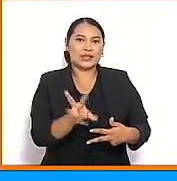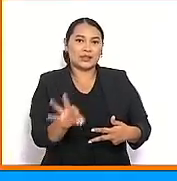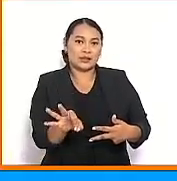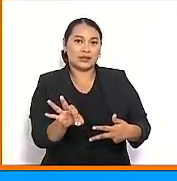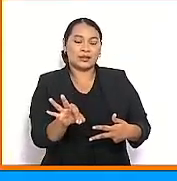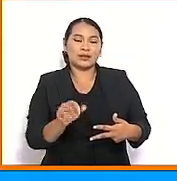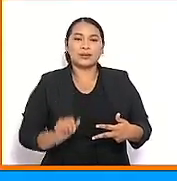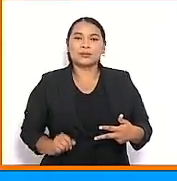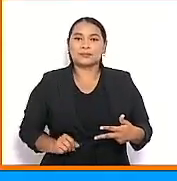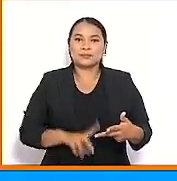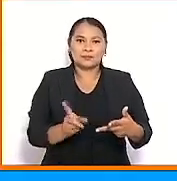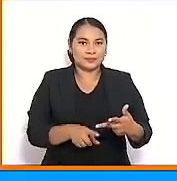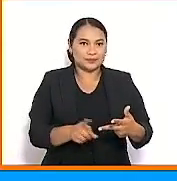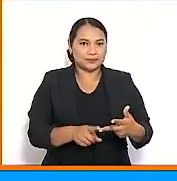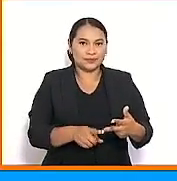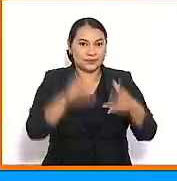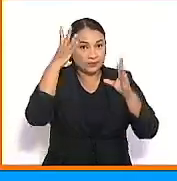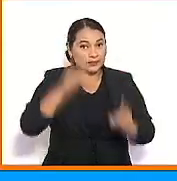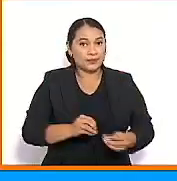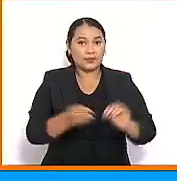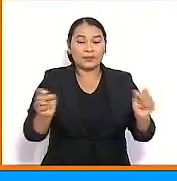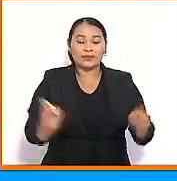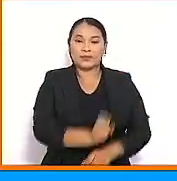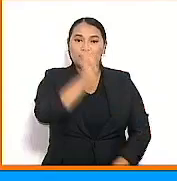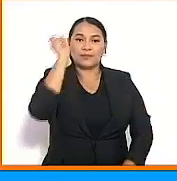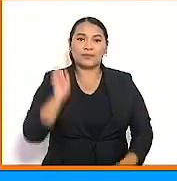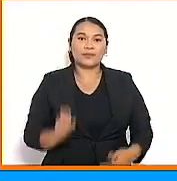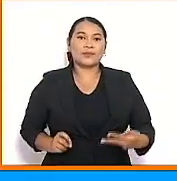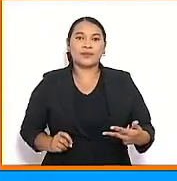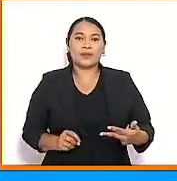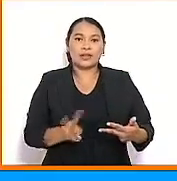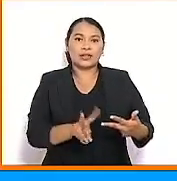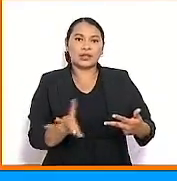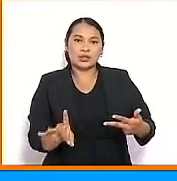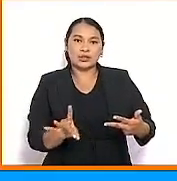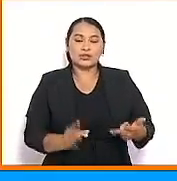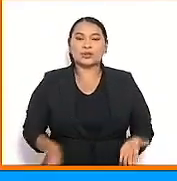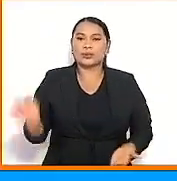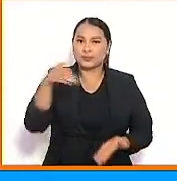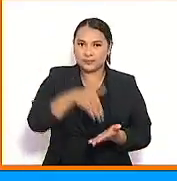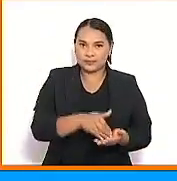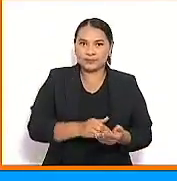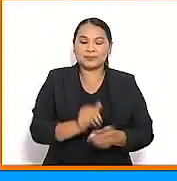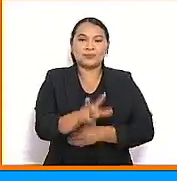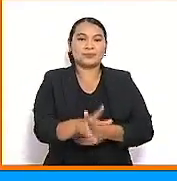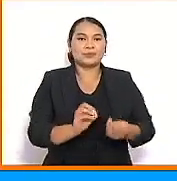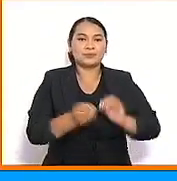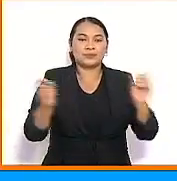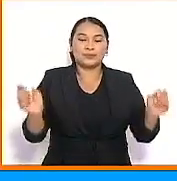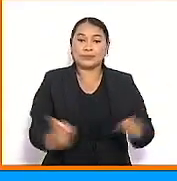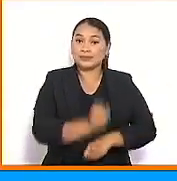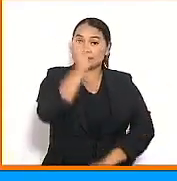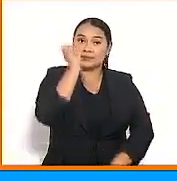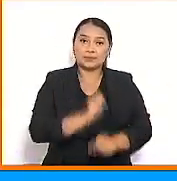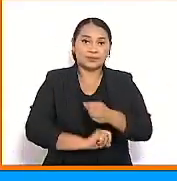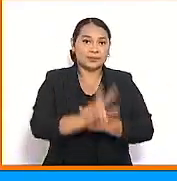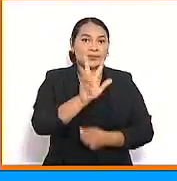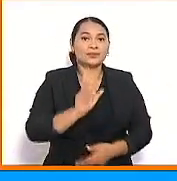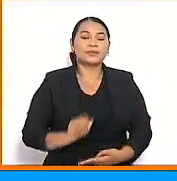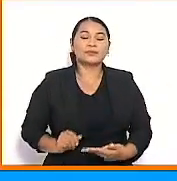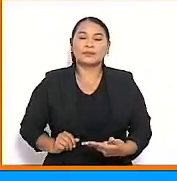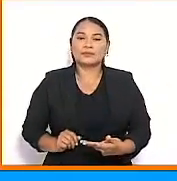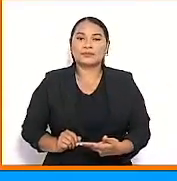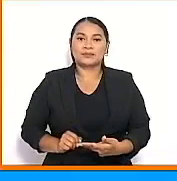69. Tercer y decisivo número ganador, 28. Con mucho gusto repito, tus tres números ganadores